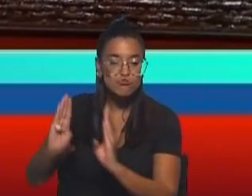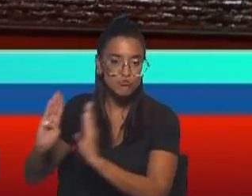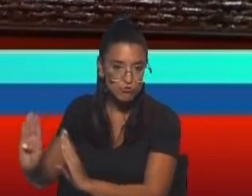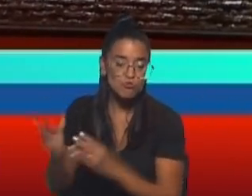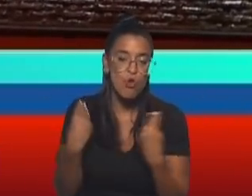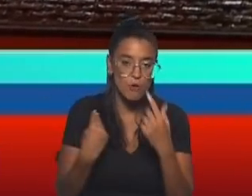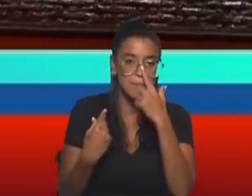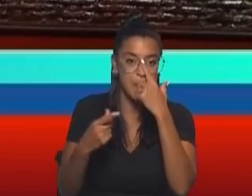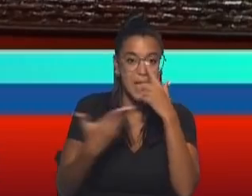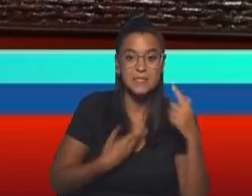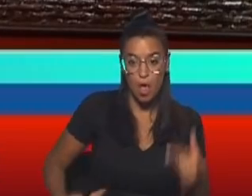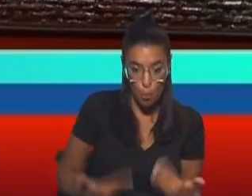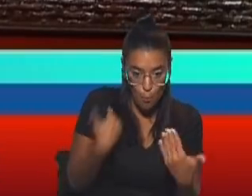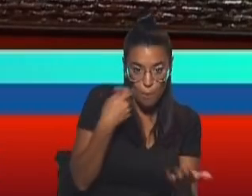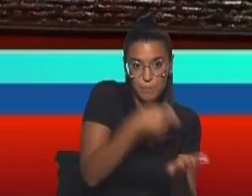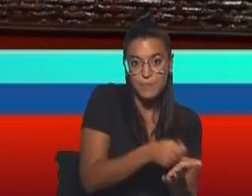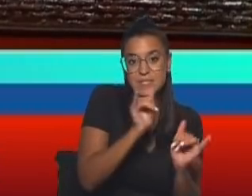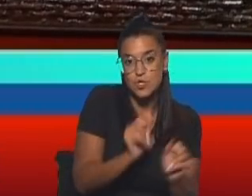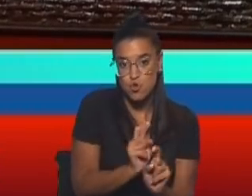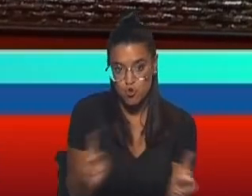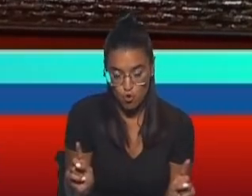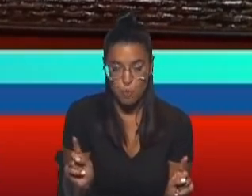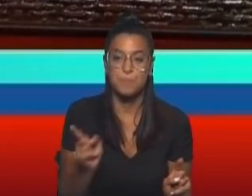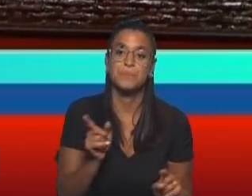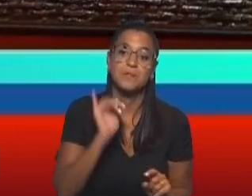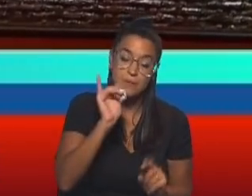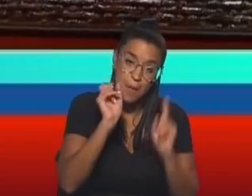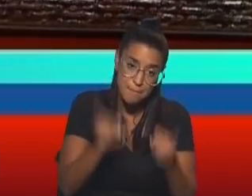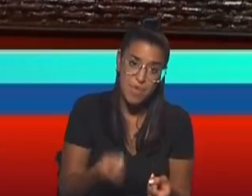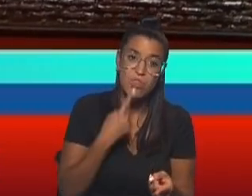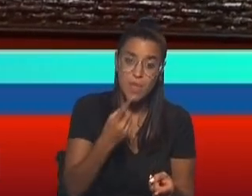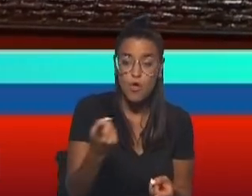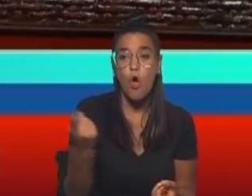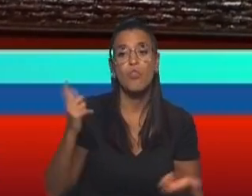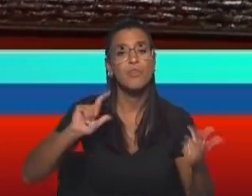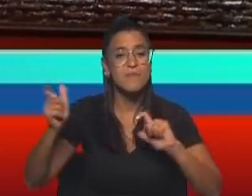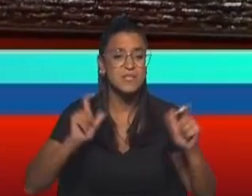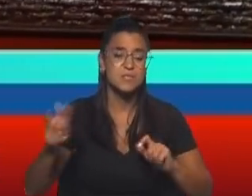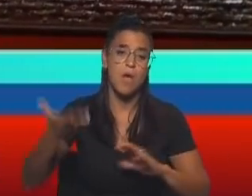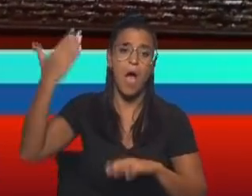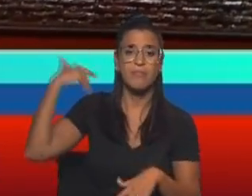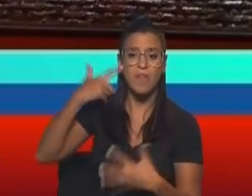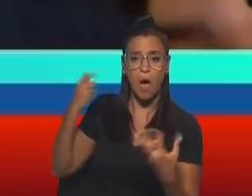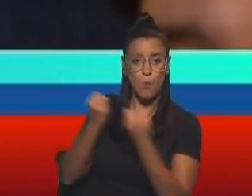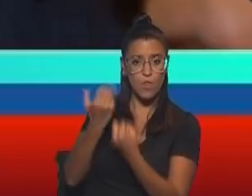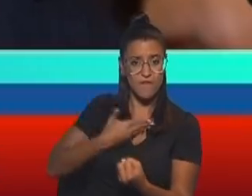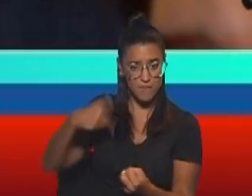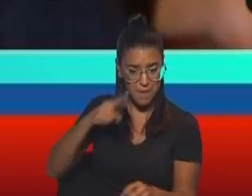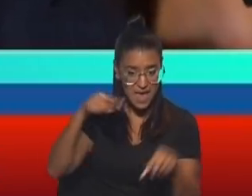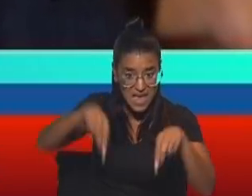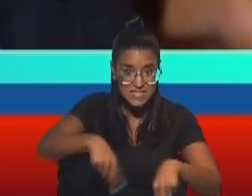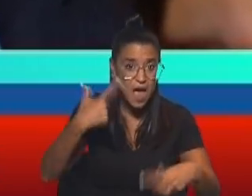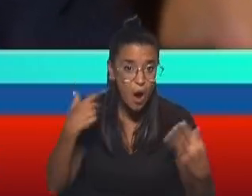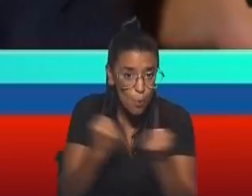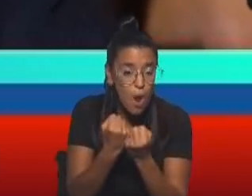de lo que el Estado puede hacer, aunque sí valoró positivamente que, a diferencia de otros acuerdos con el FMI, Este